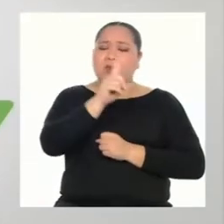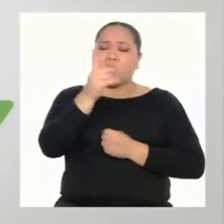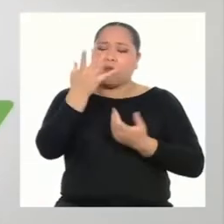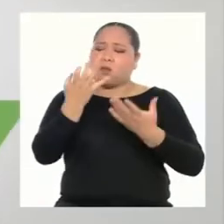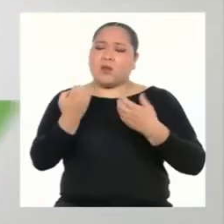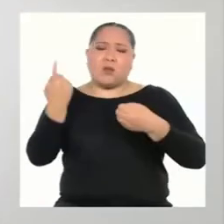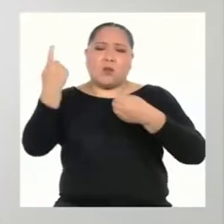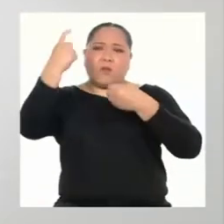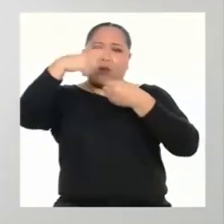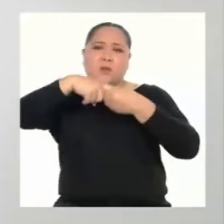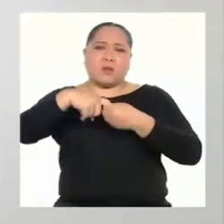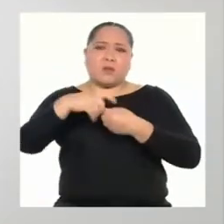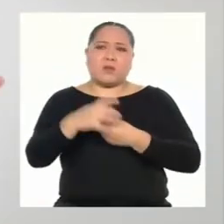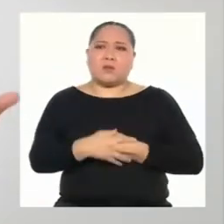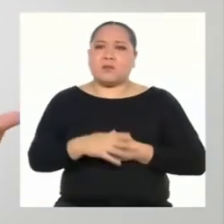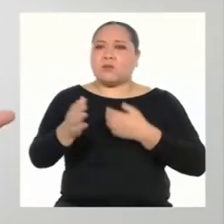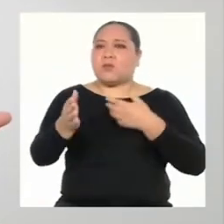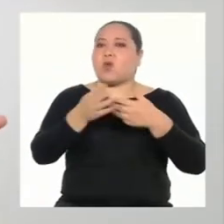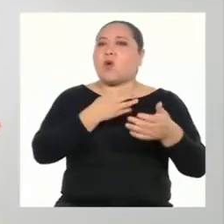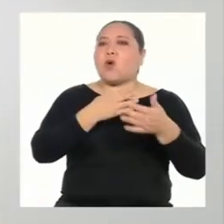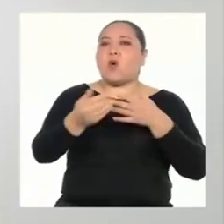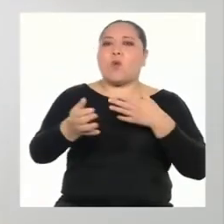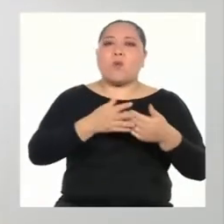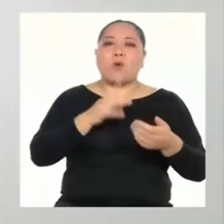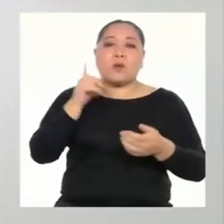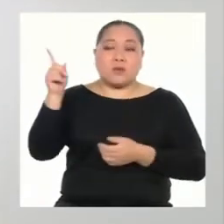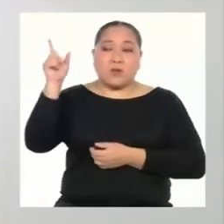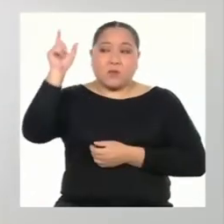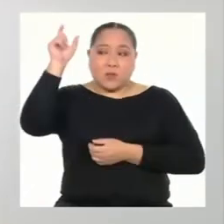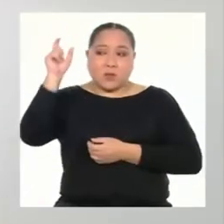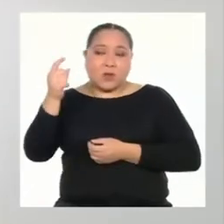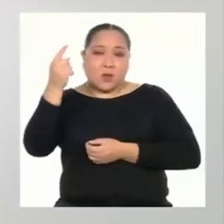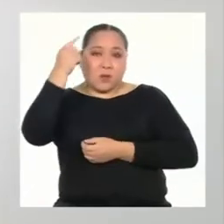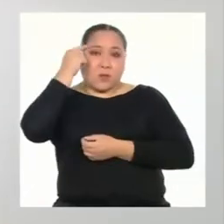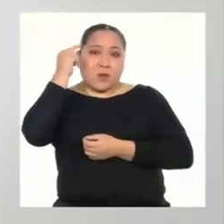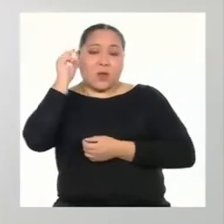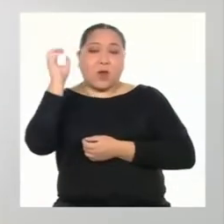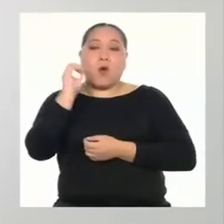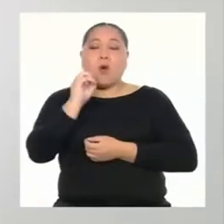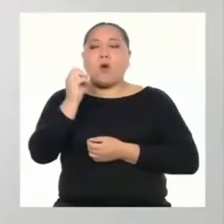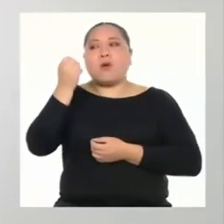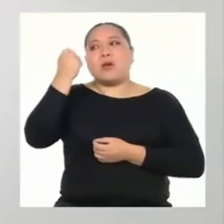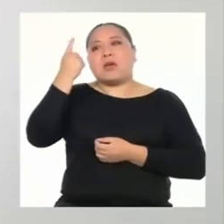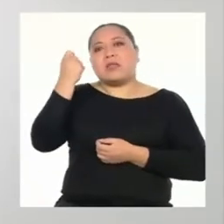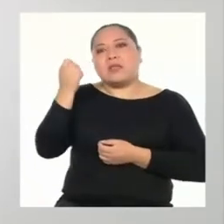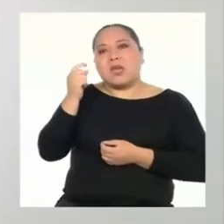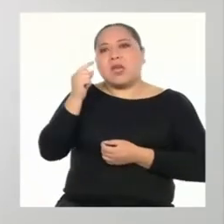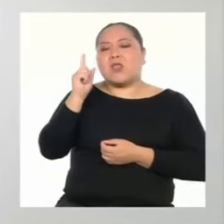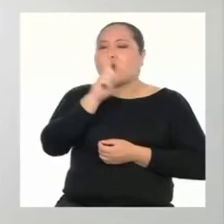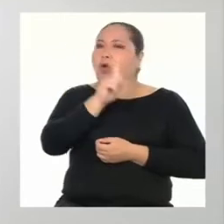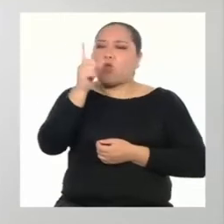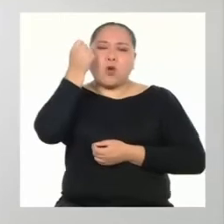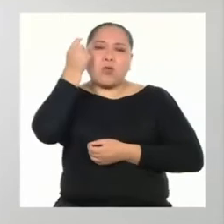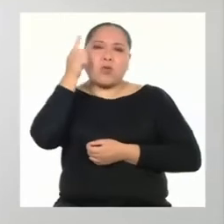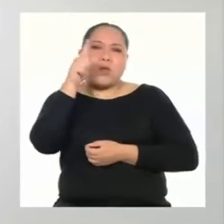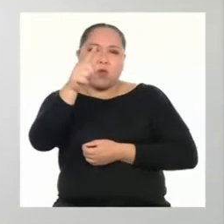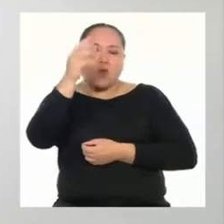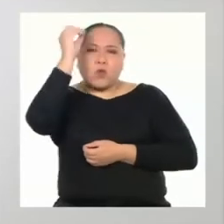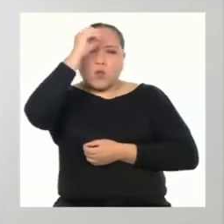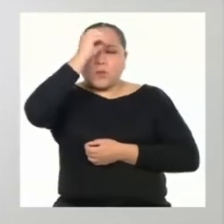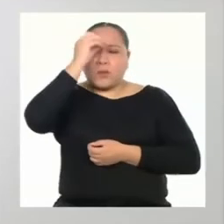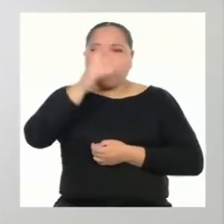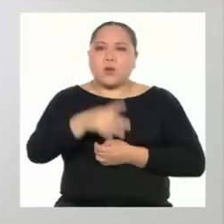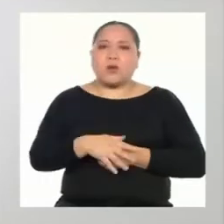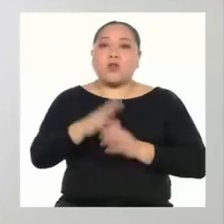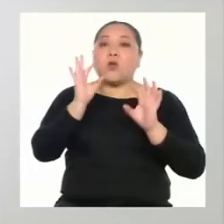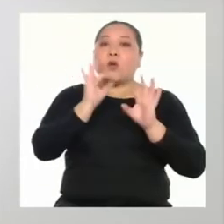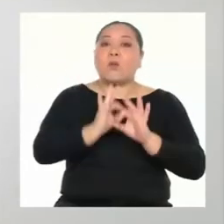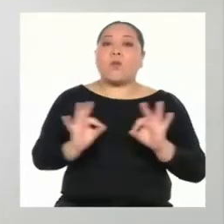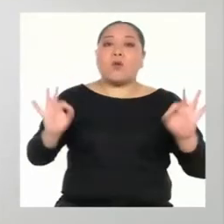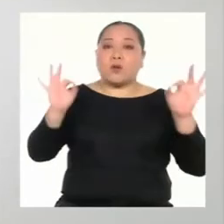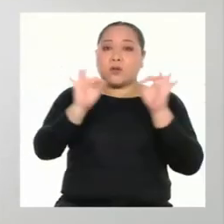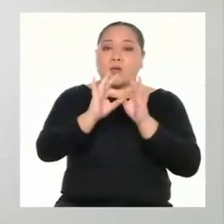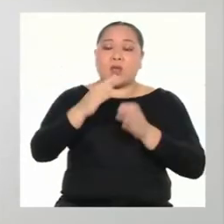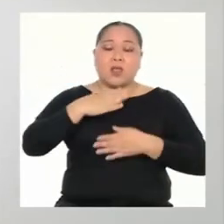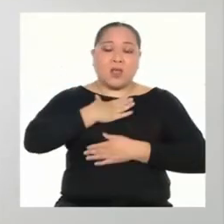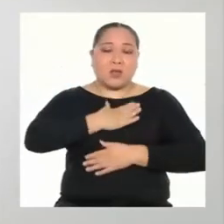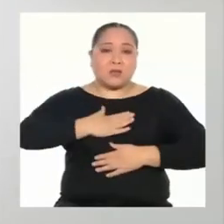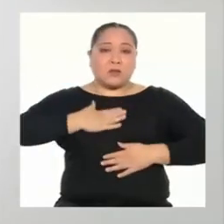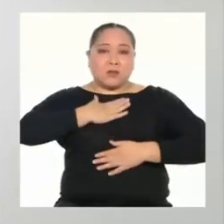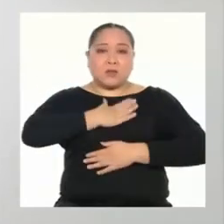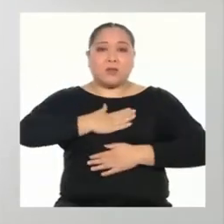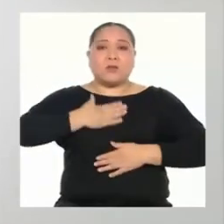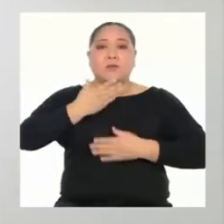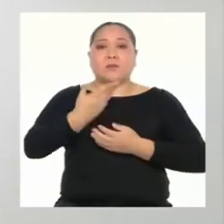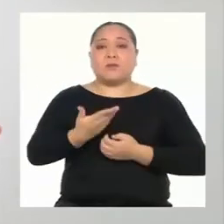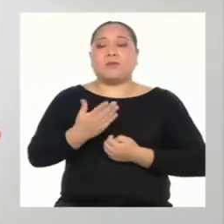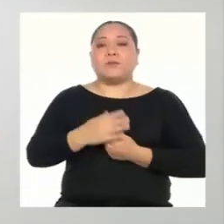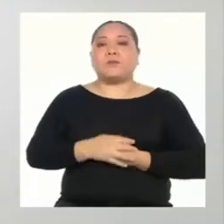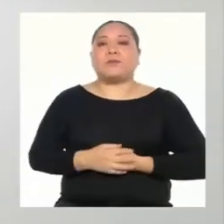quieres participar. No importa lo que él piense o si entiende o no tu postura. Lo importante es nuestro